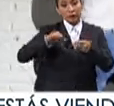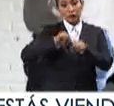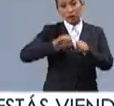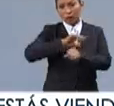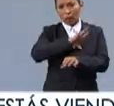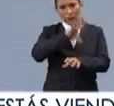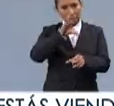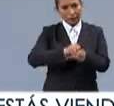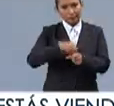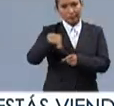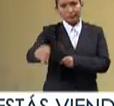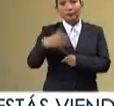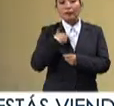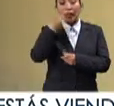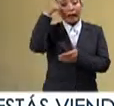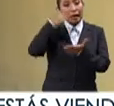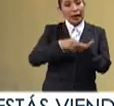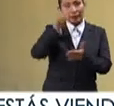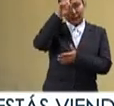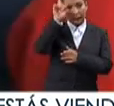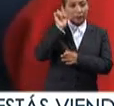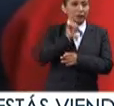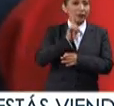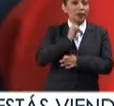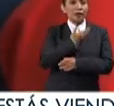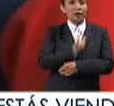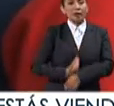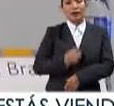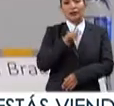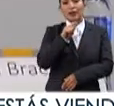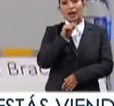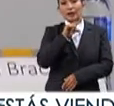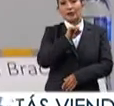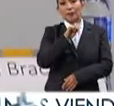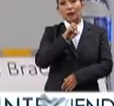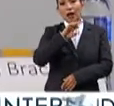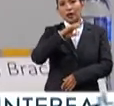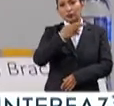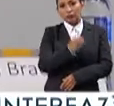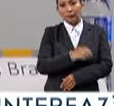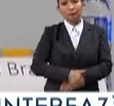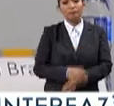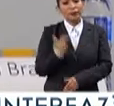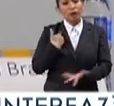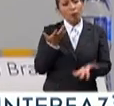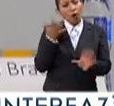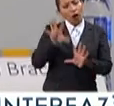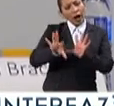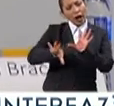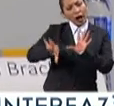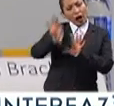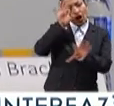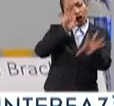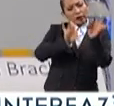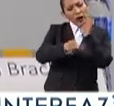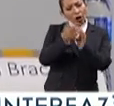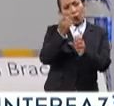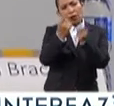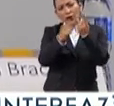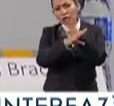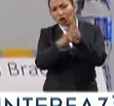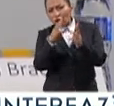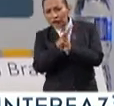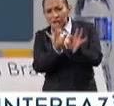sociedad en general considera la consejera presidenta teresa bracho encontrar cuáles serían algunos indicadores clave